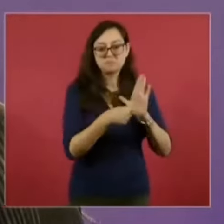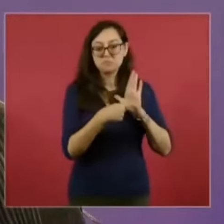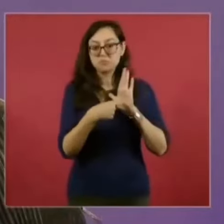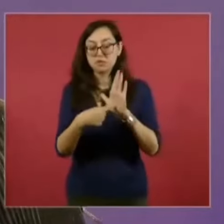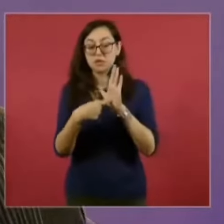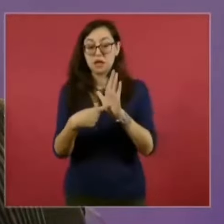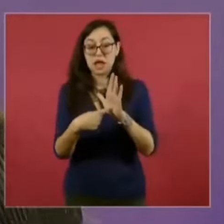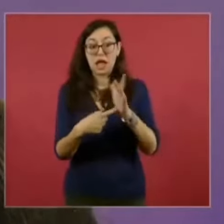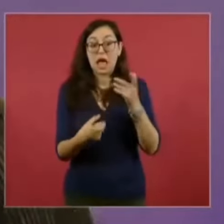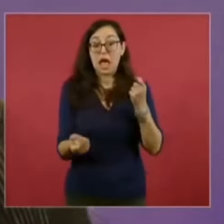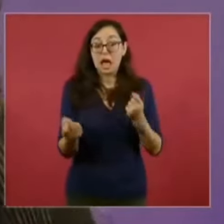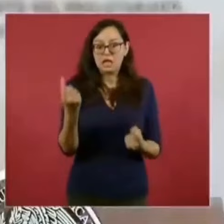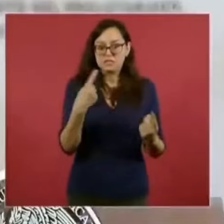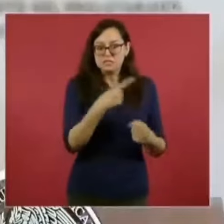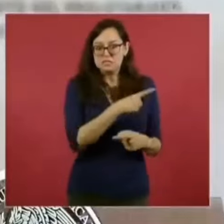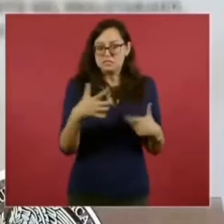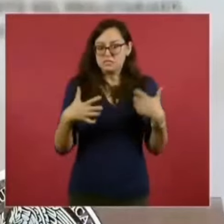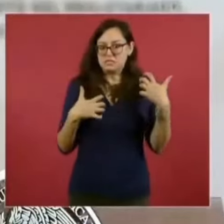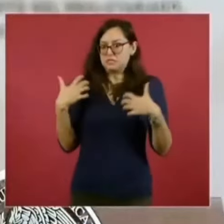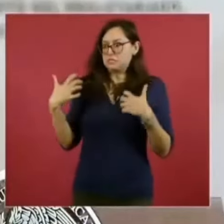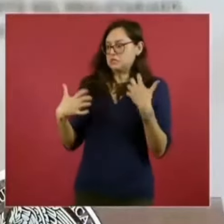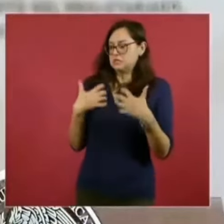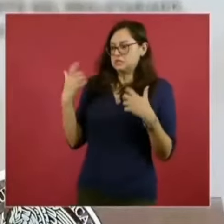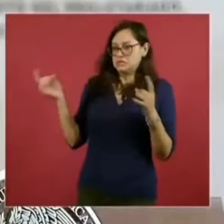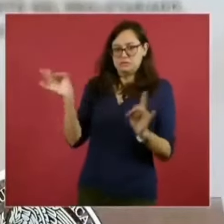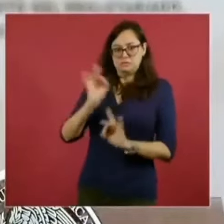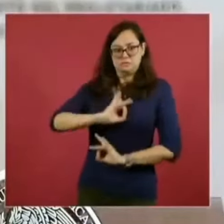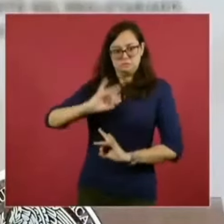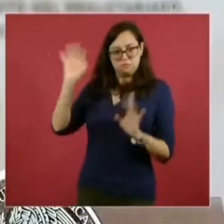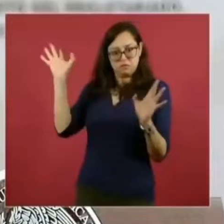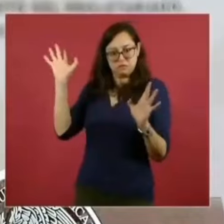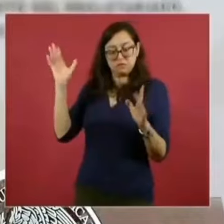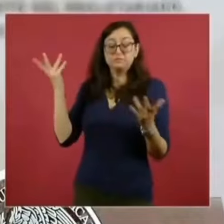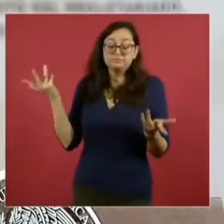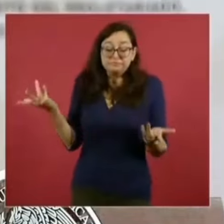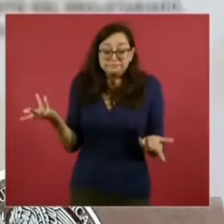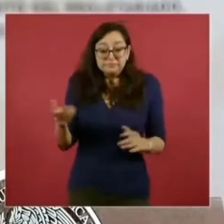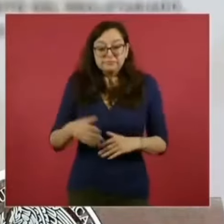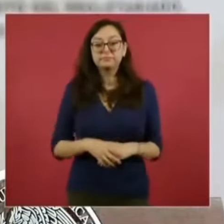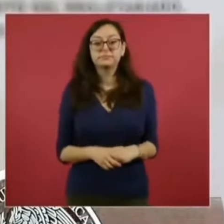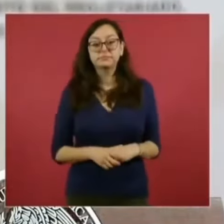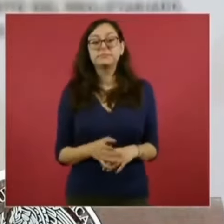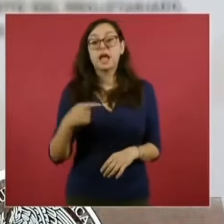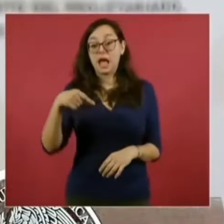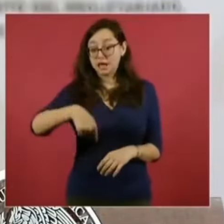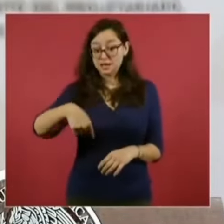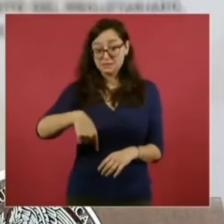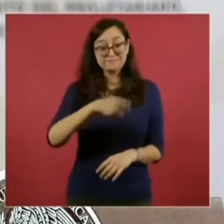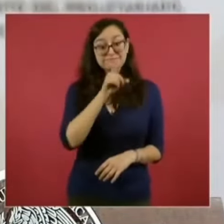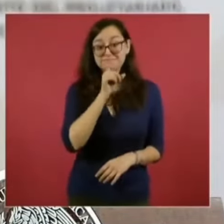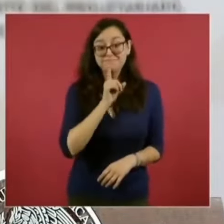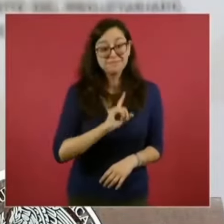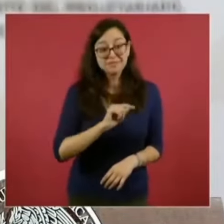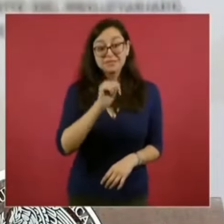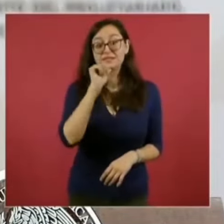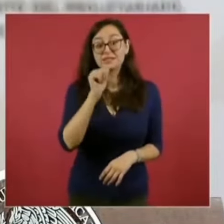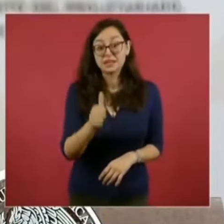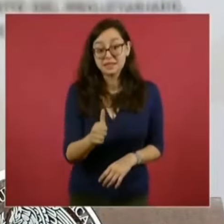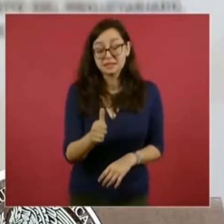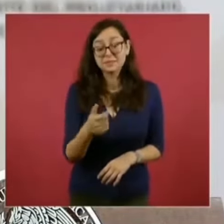somos, hay que decir también que varios personajes, periodistas, políticos, medios de comunicación y